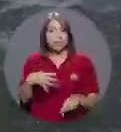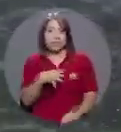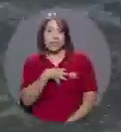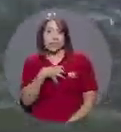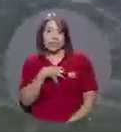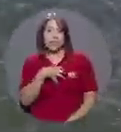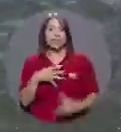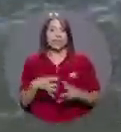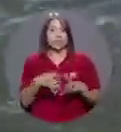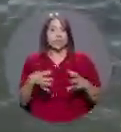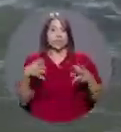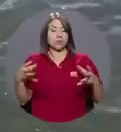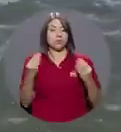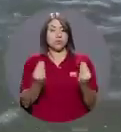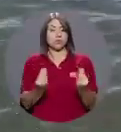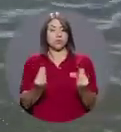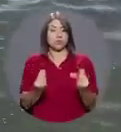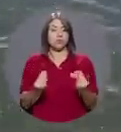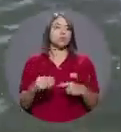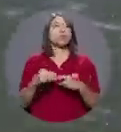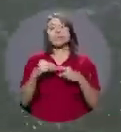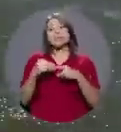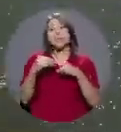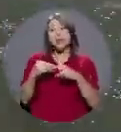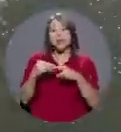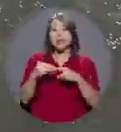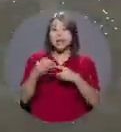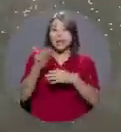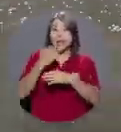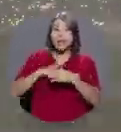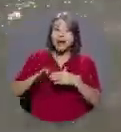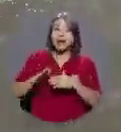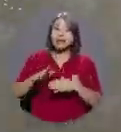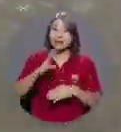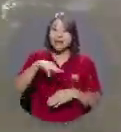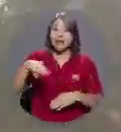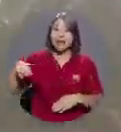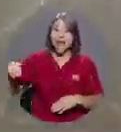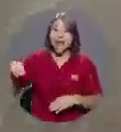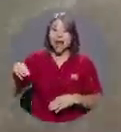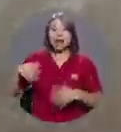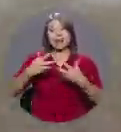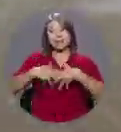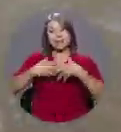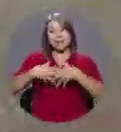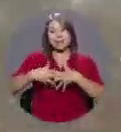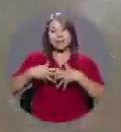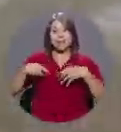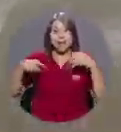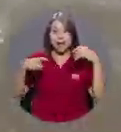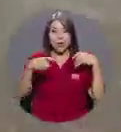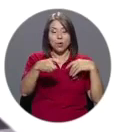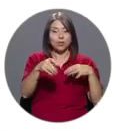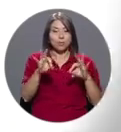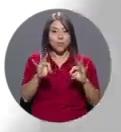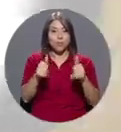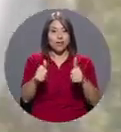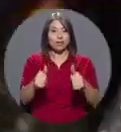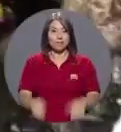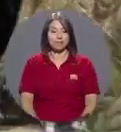mucho. Y la parte, principalmente de la parte marina, las camaroneras se mantienen muy bien.